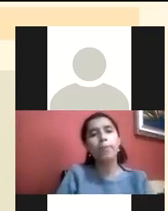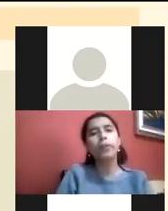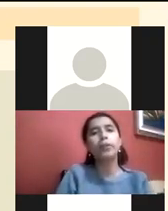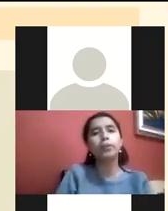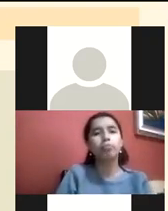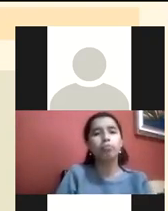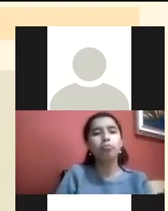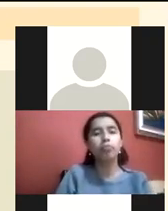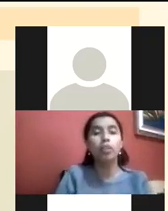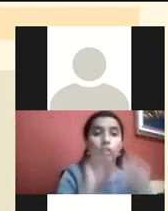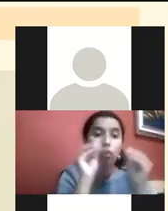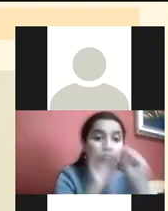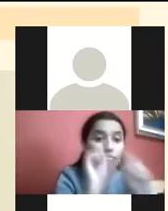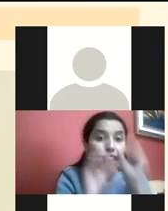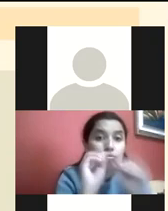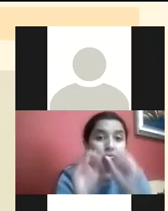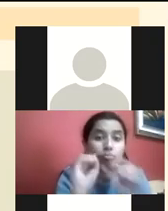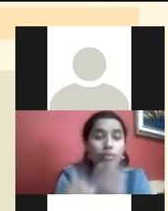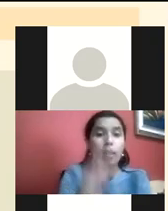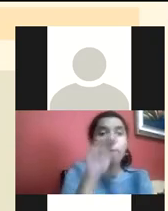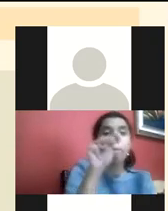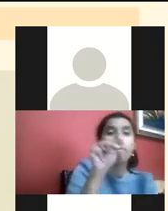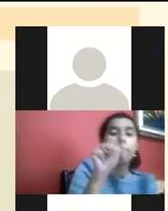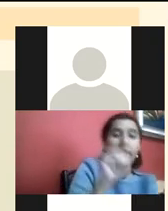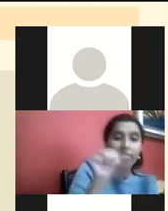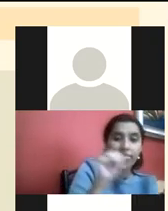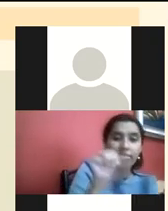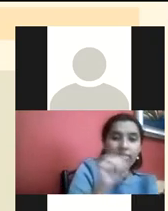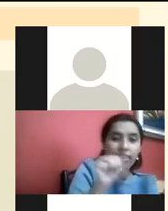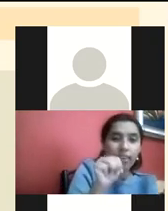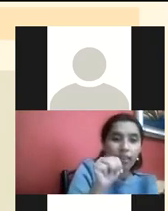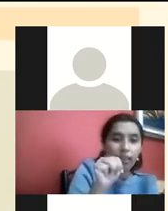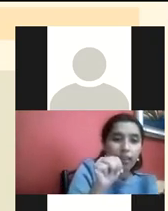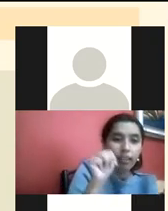Y toca ponerlo todo. La media muestral habíamos dicho que era 5.6.